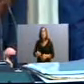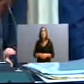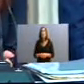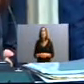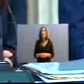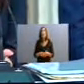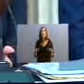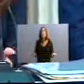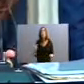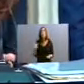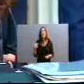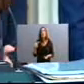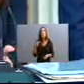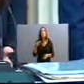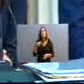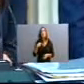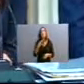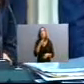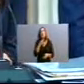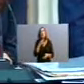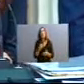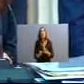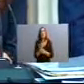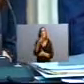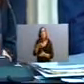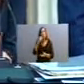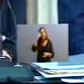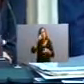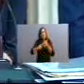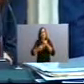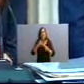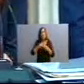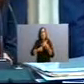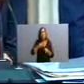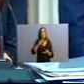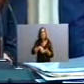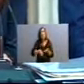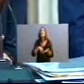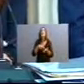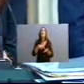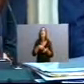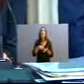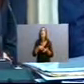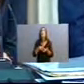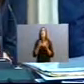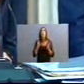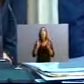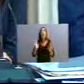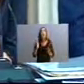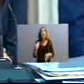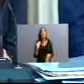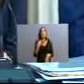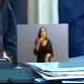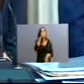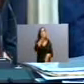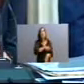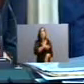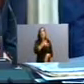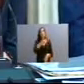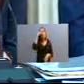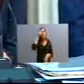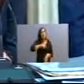Por eso, Betty, lo hicimos y ojalá puedan trasladarse las autoridades judiciales a